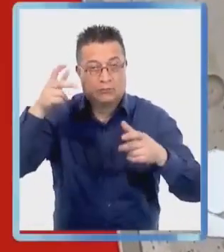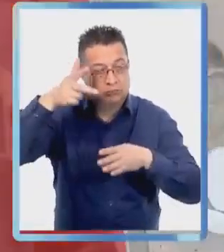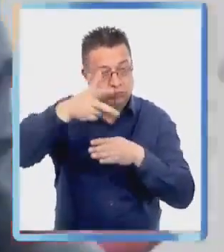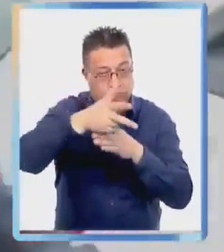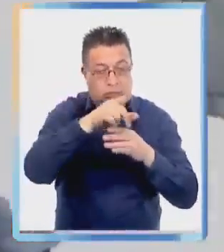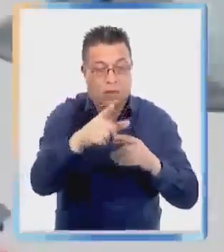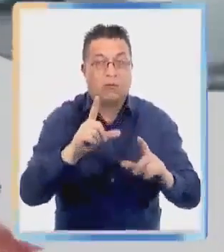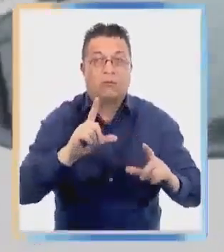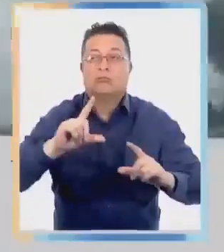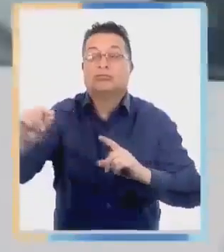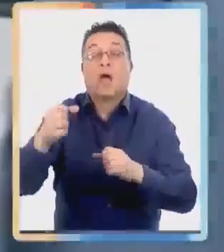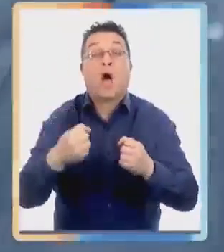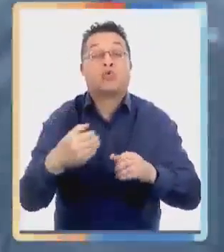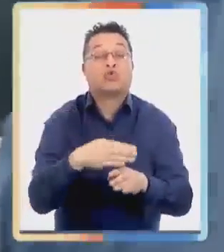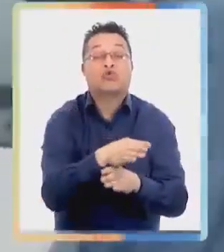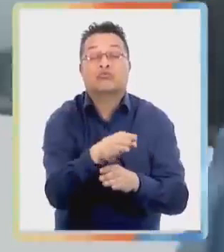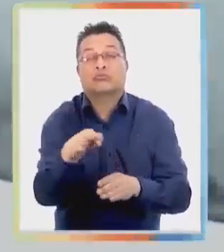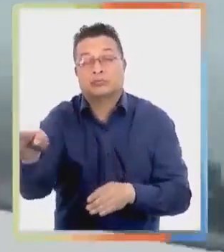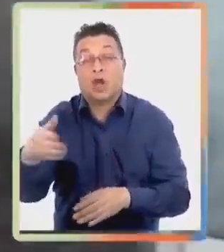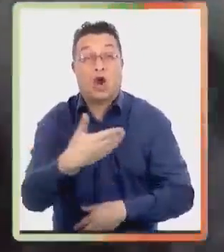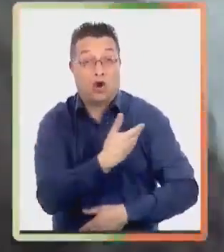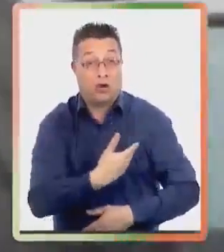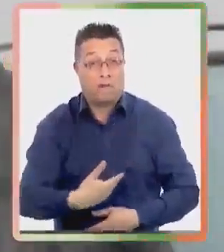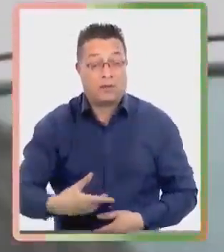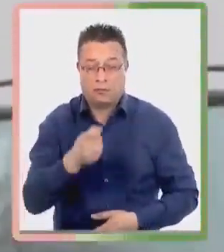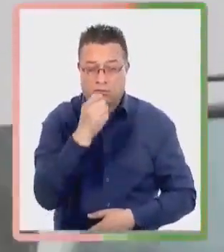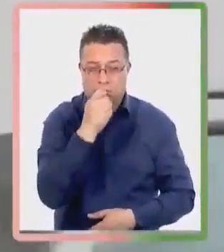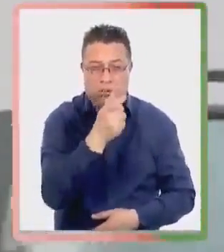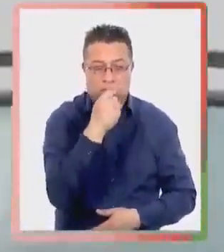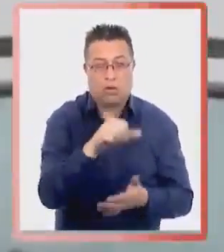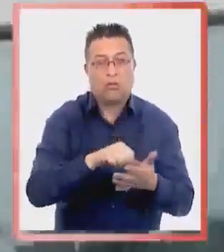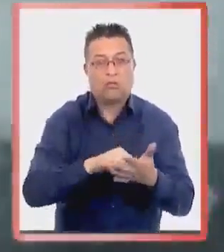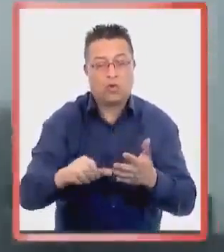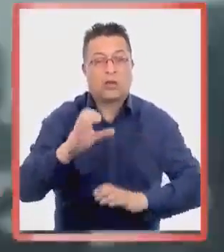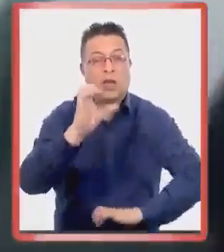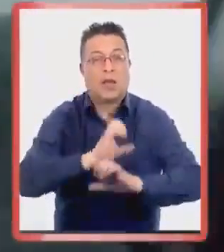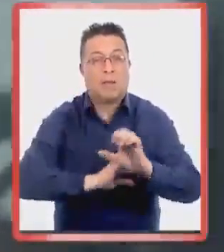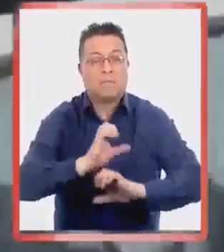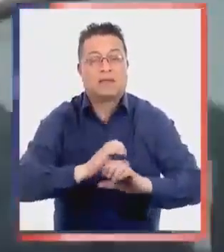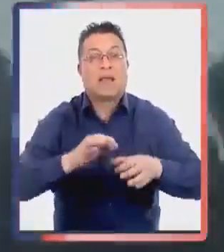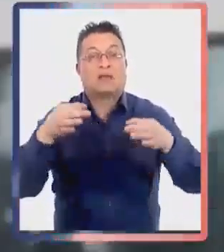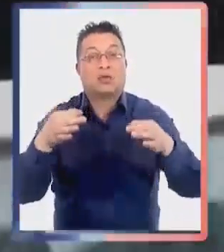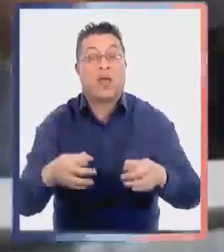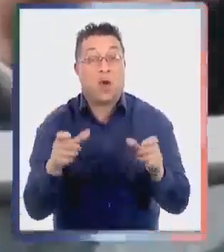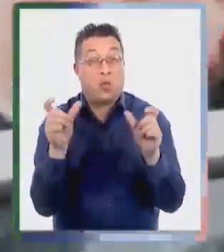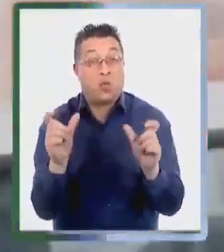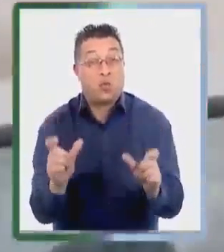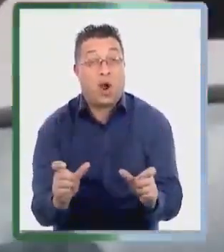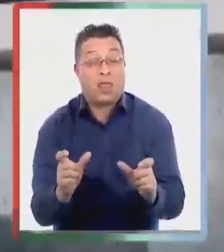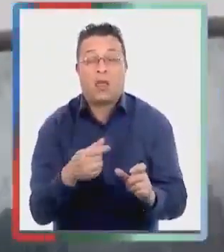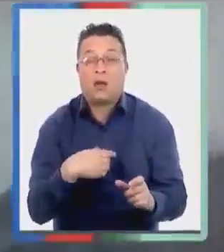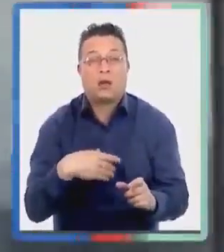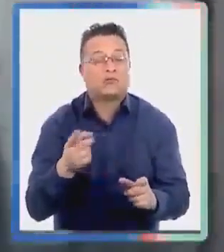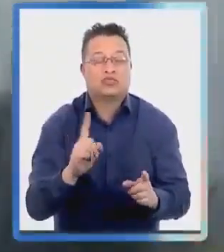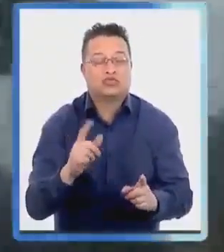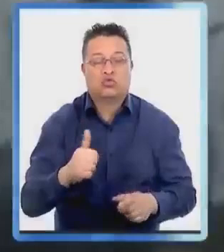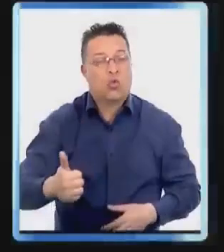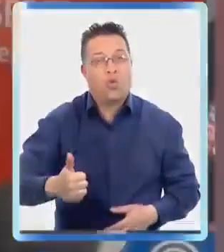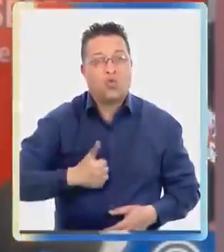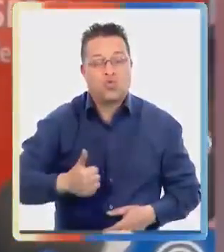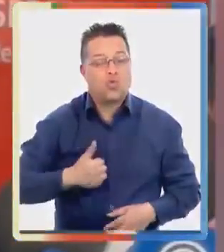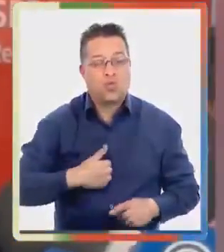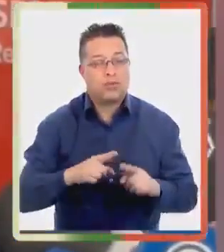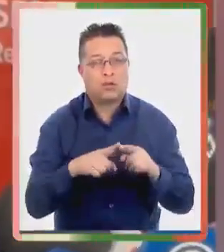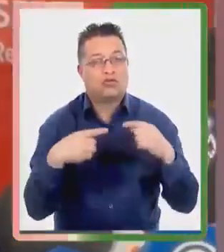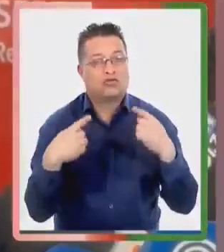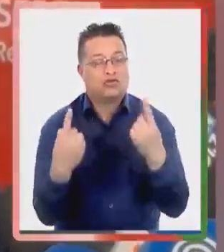facilidad. En la región del Biobío, el ministro Giorgio Jackson debió suspender sus actividades para regresar a Santiago. La total